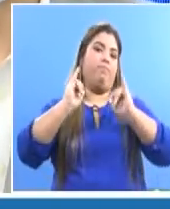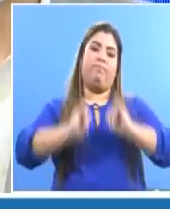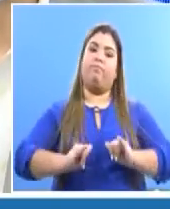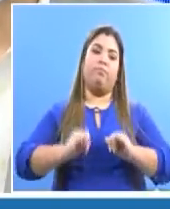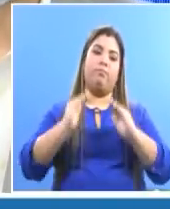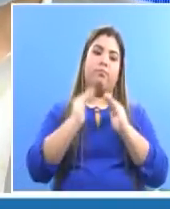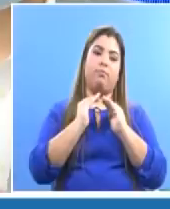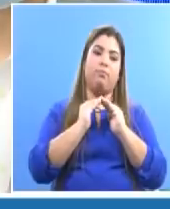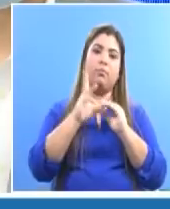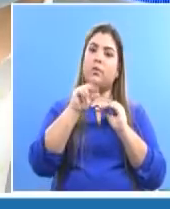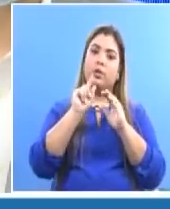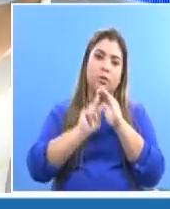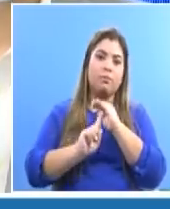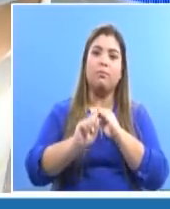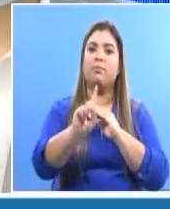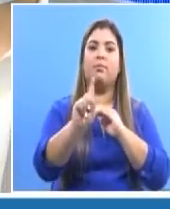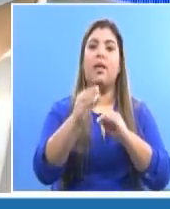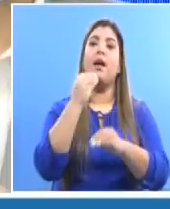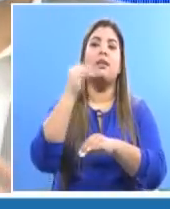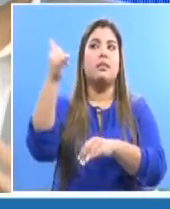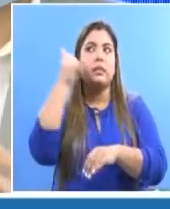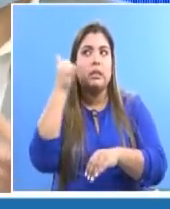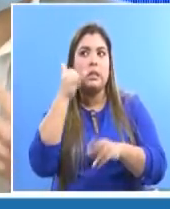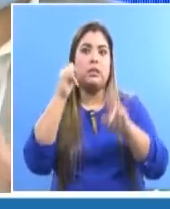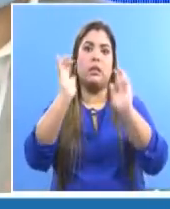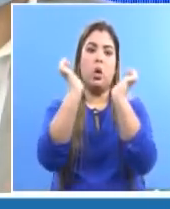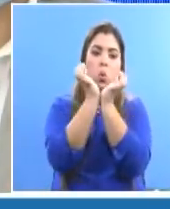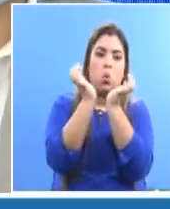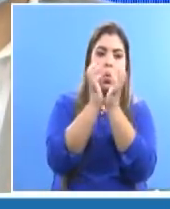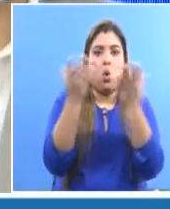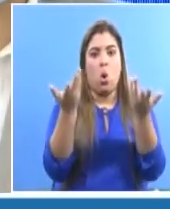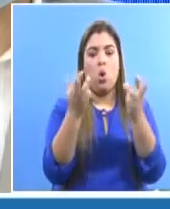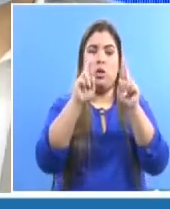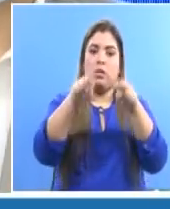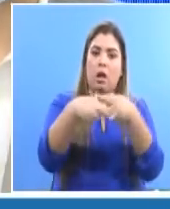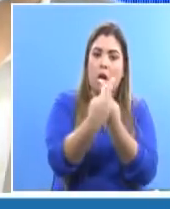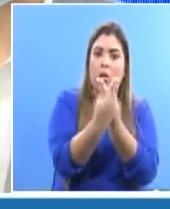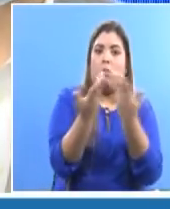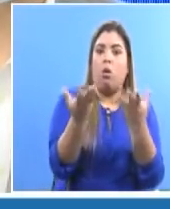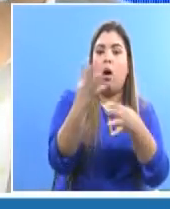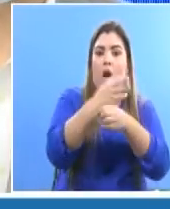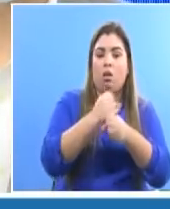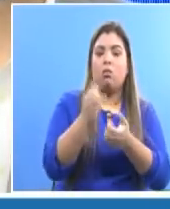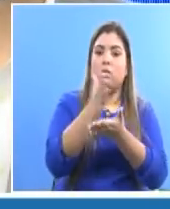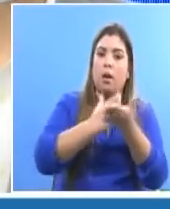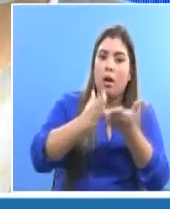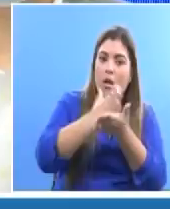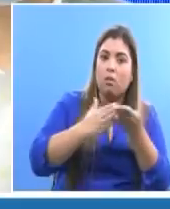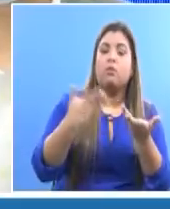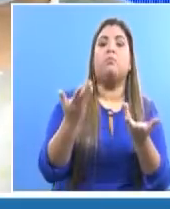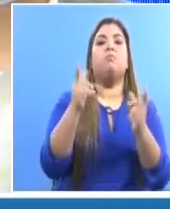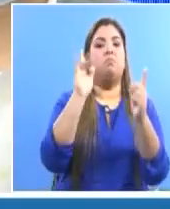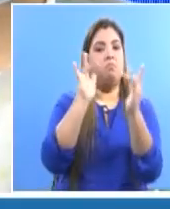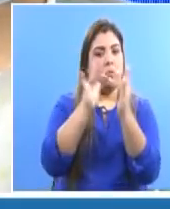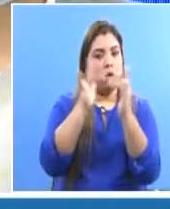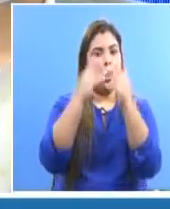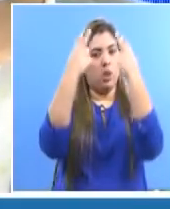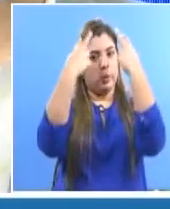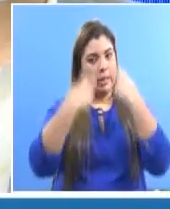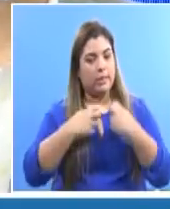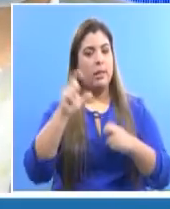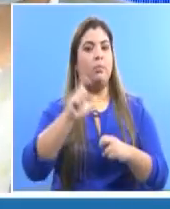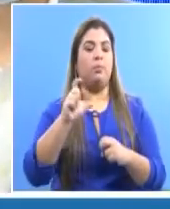del Seguro para asegurar que las personas que requieren aislamiento, y sobre todo si tienen factores de